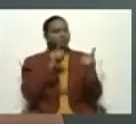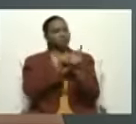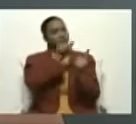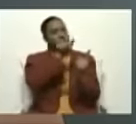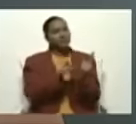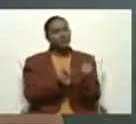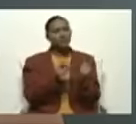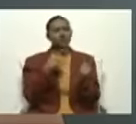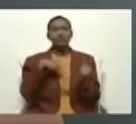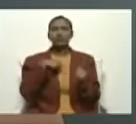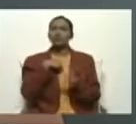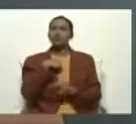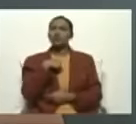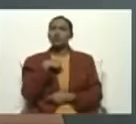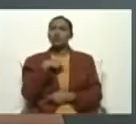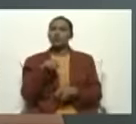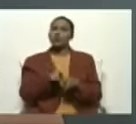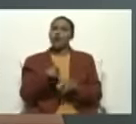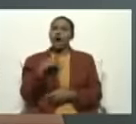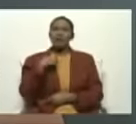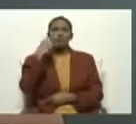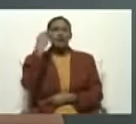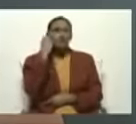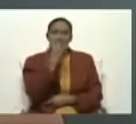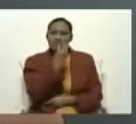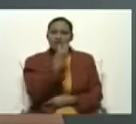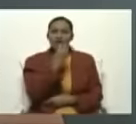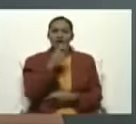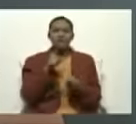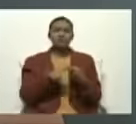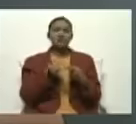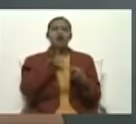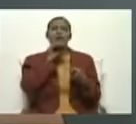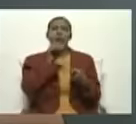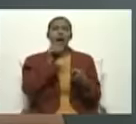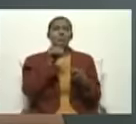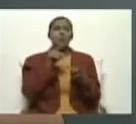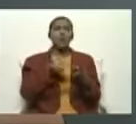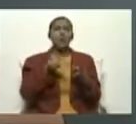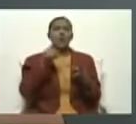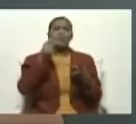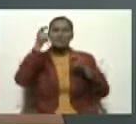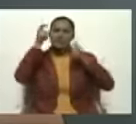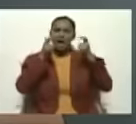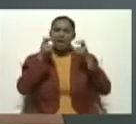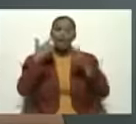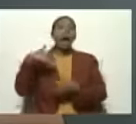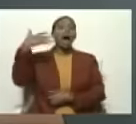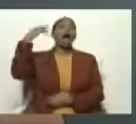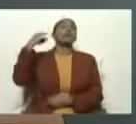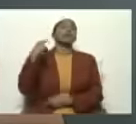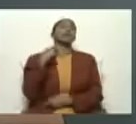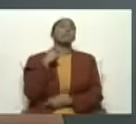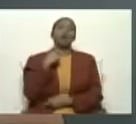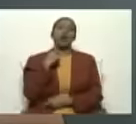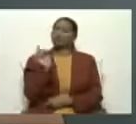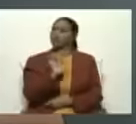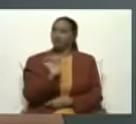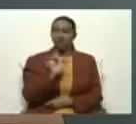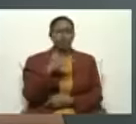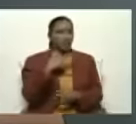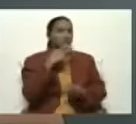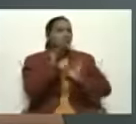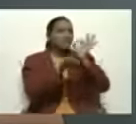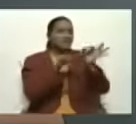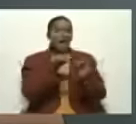hablamos de Fidel, al igual que ustedes no hablan de Chávez, en pasado. Y le explicaba por qué, y lo traducía, por supuesto, a